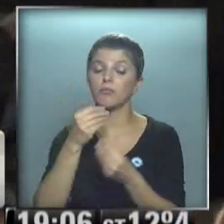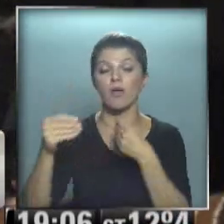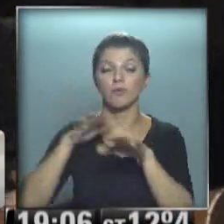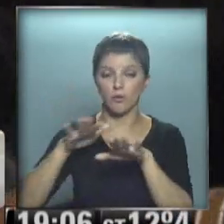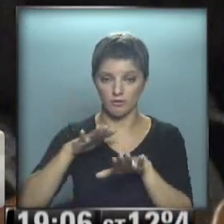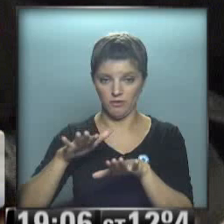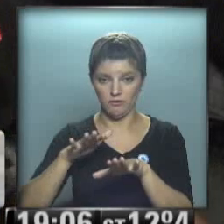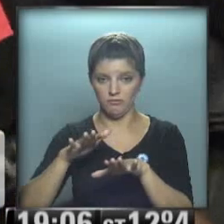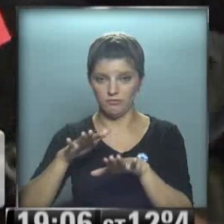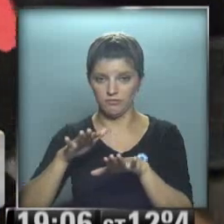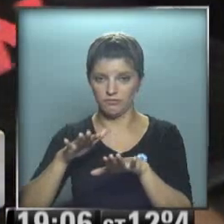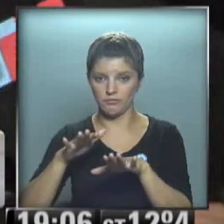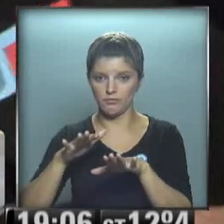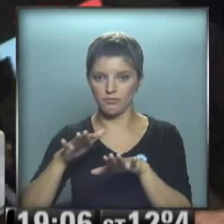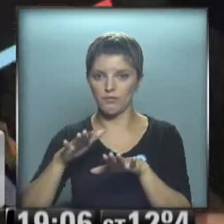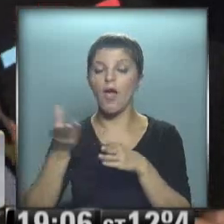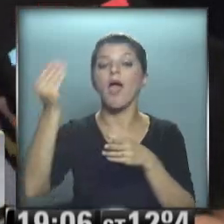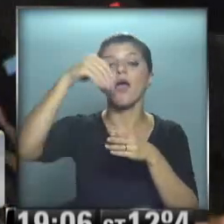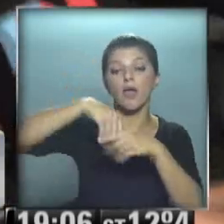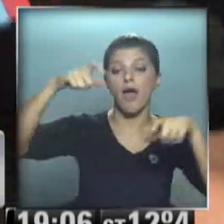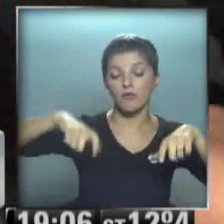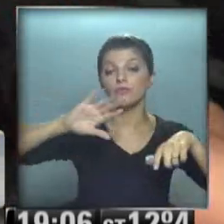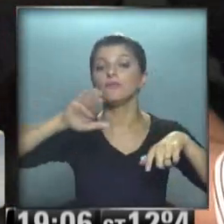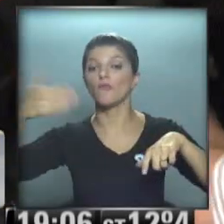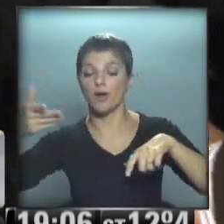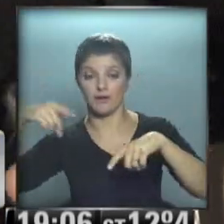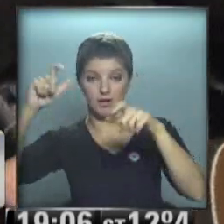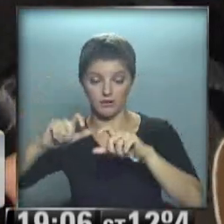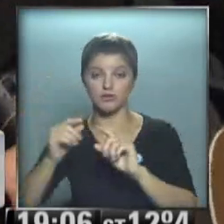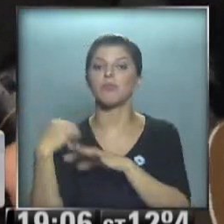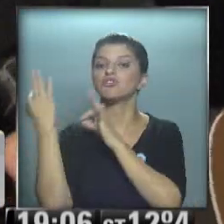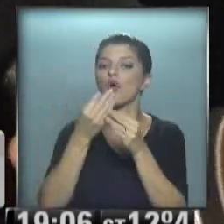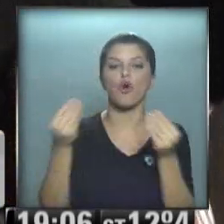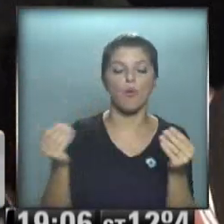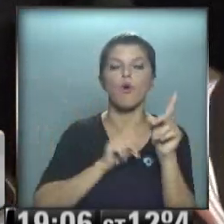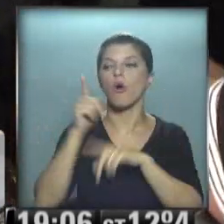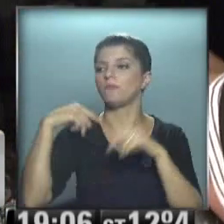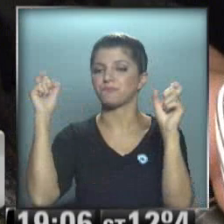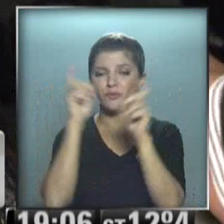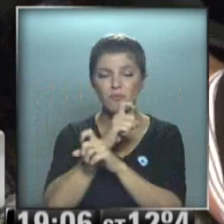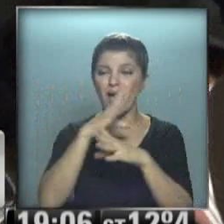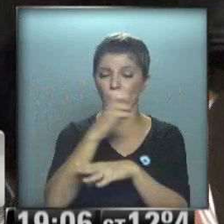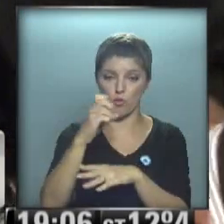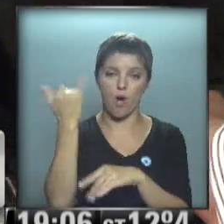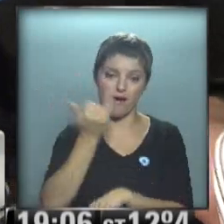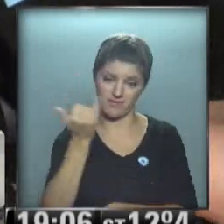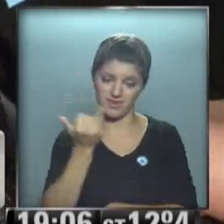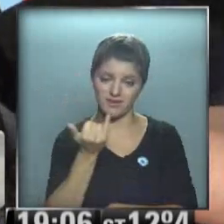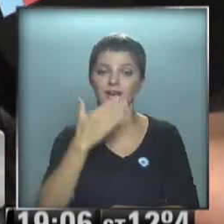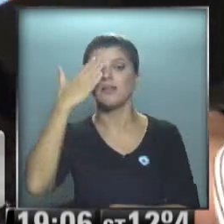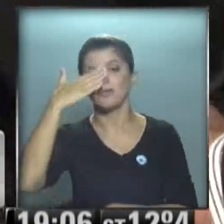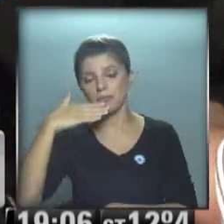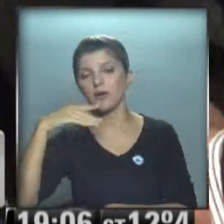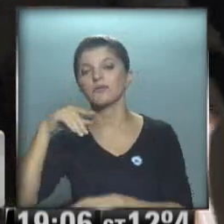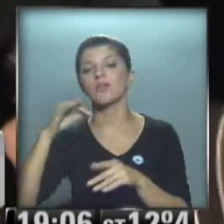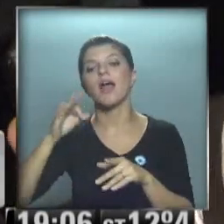que pasaron fuera dentro de la cancha, por cómo llegó, con los problemas que tenía el club, después lo que tuvo que